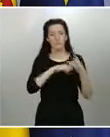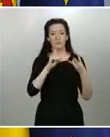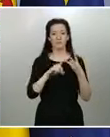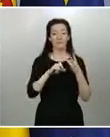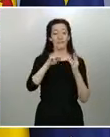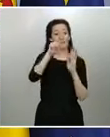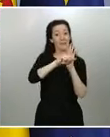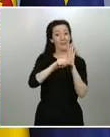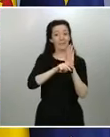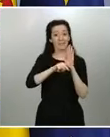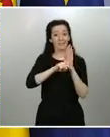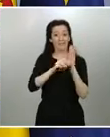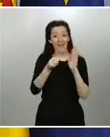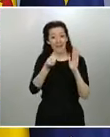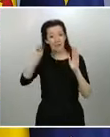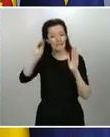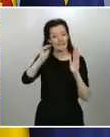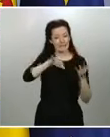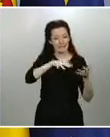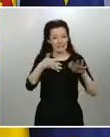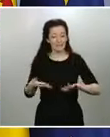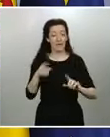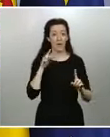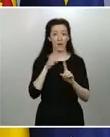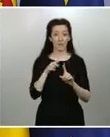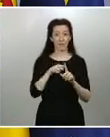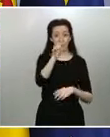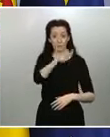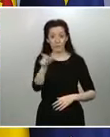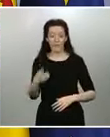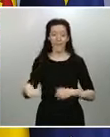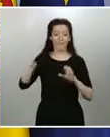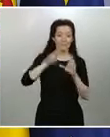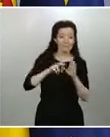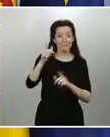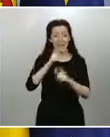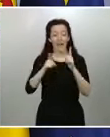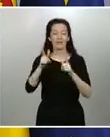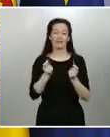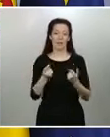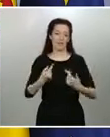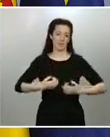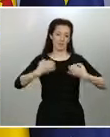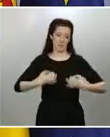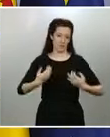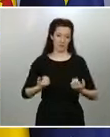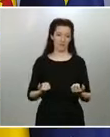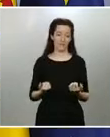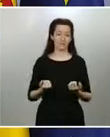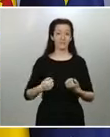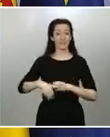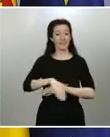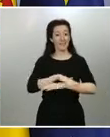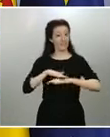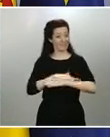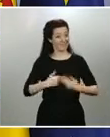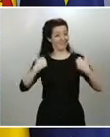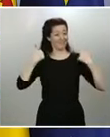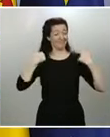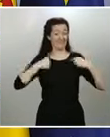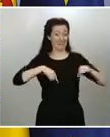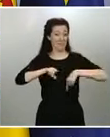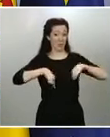de los usuarios todas las administraciones competentes en transporte debemos garantizar la máxima oferta